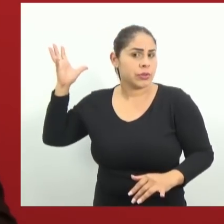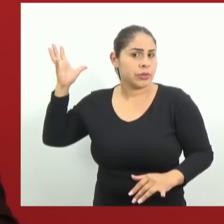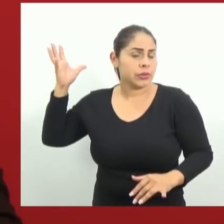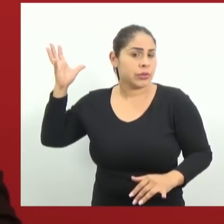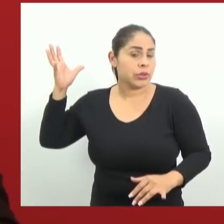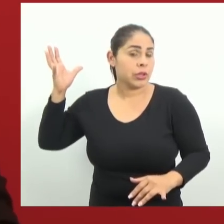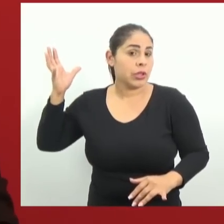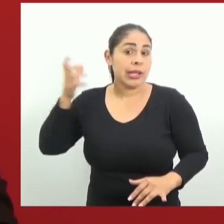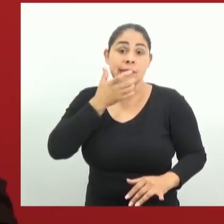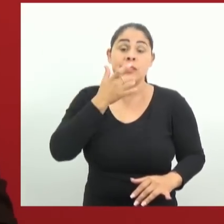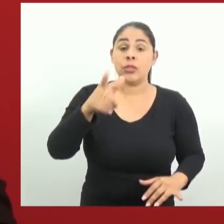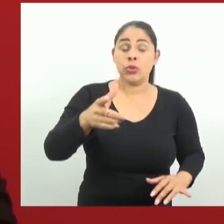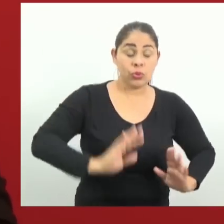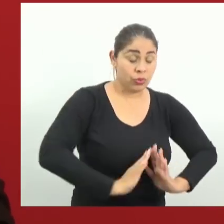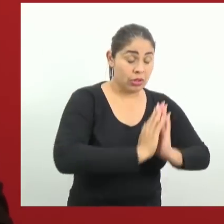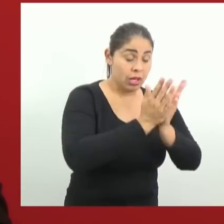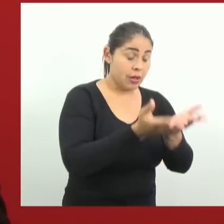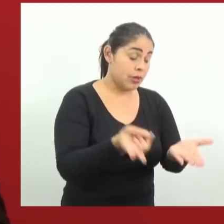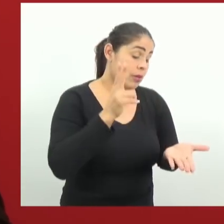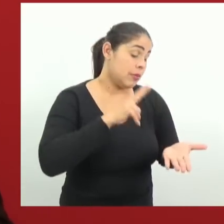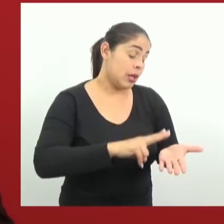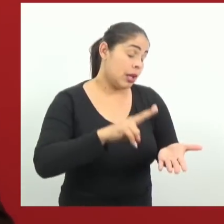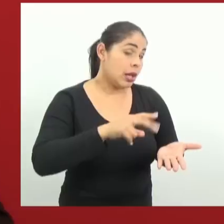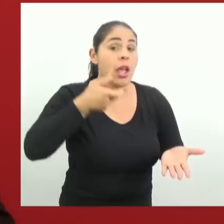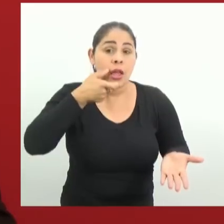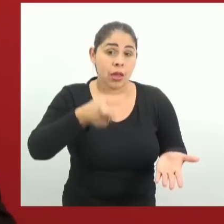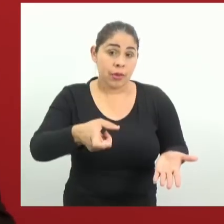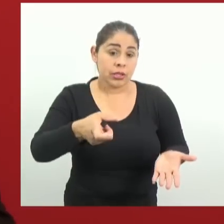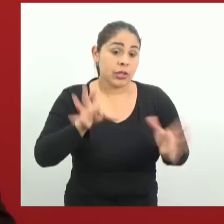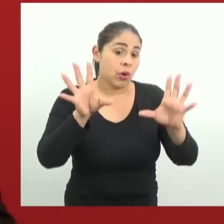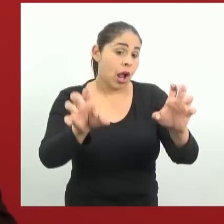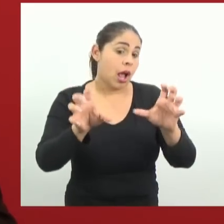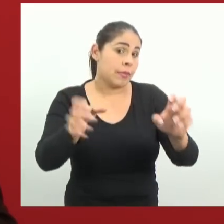Cuando tú lees la Biblia y quieres aprender un versículo de memoria,